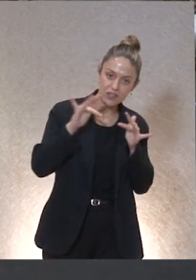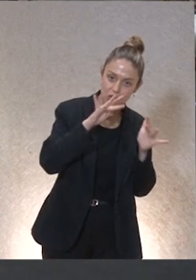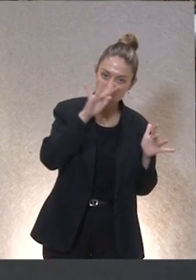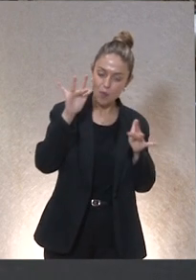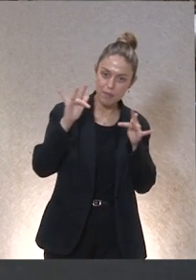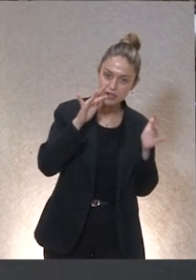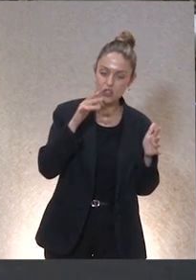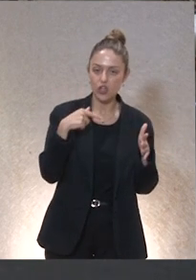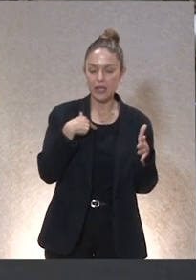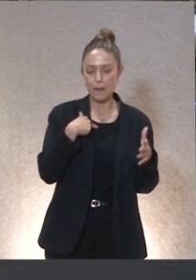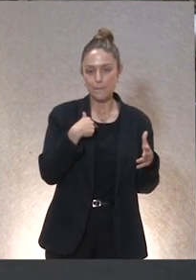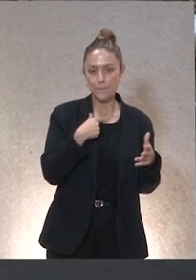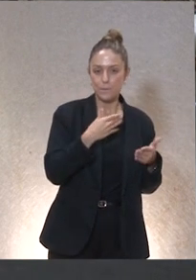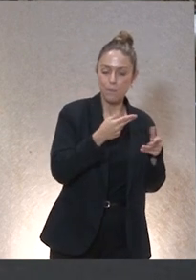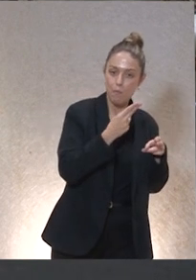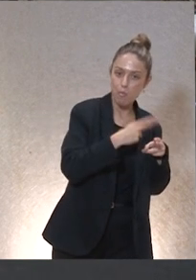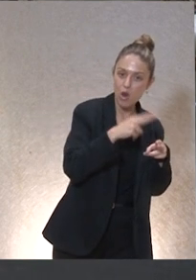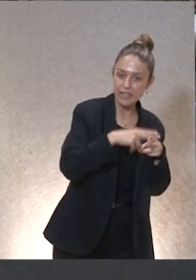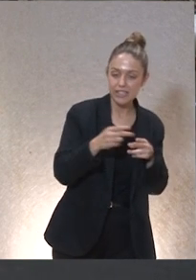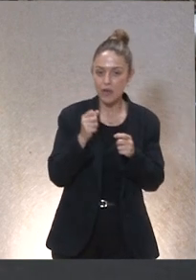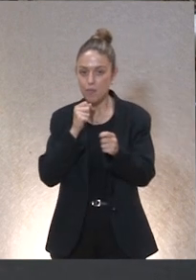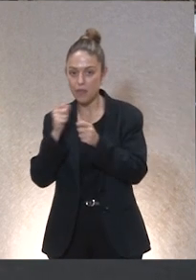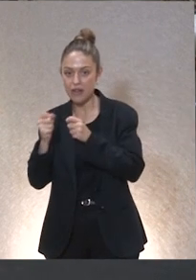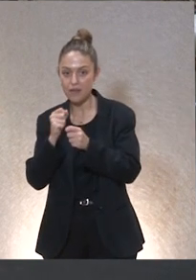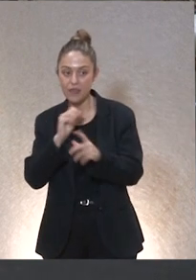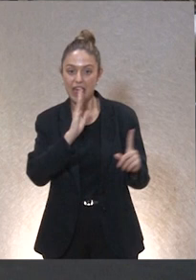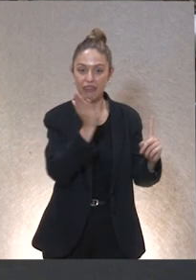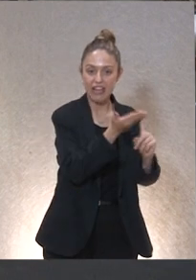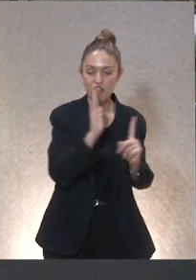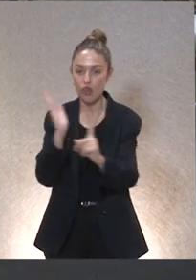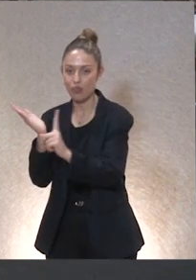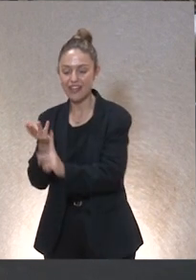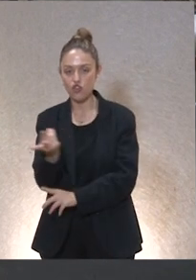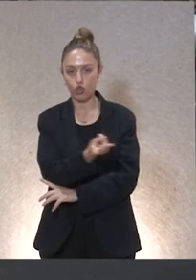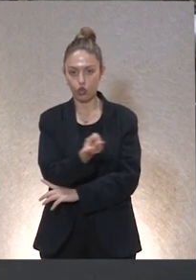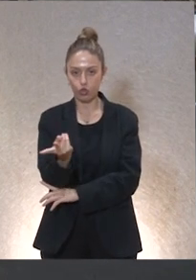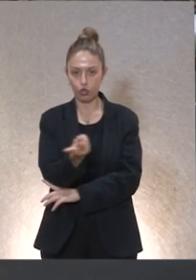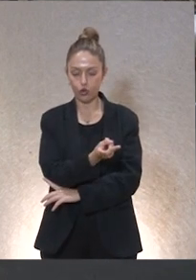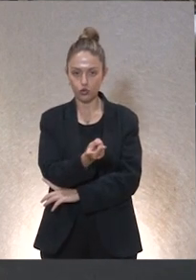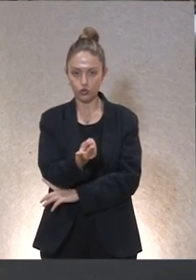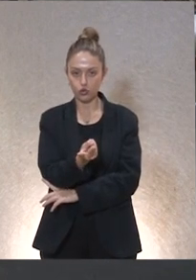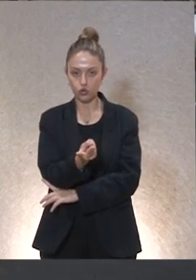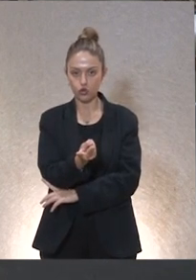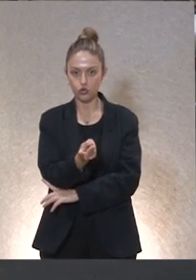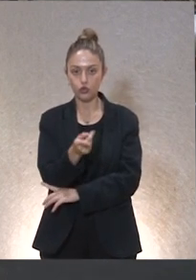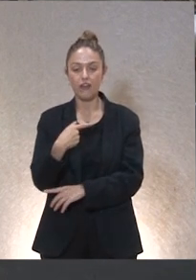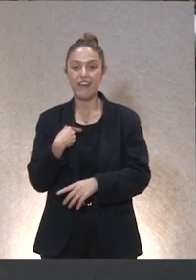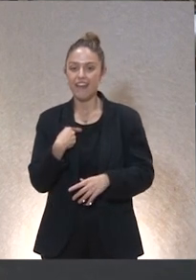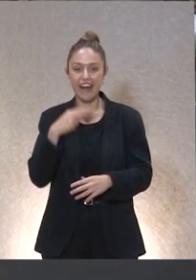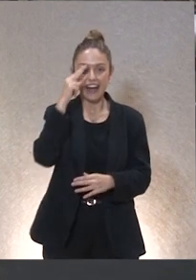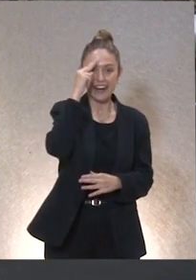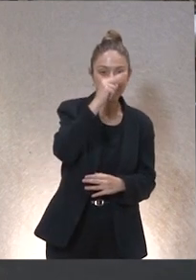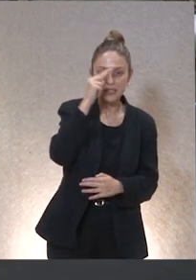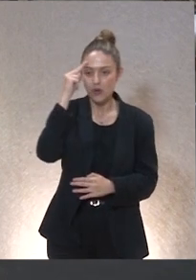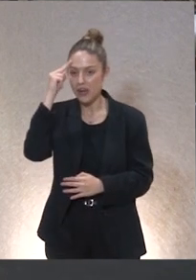y el periodismo nos ha dañado a los dos a la política y al periodismo nos ha llevado a una falta de respeto entre